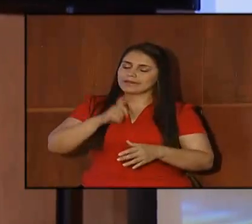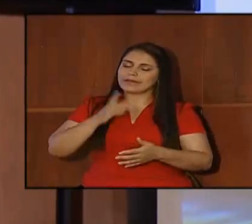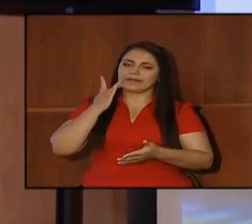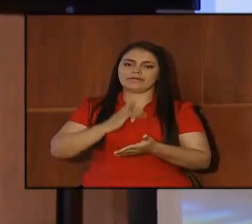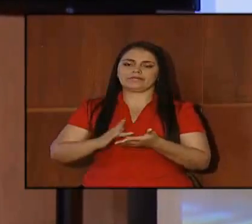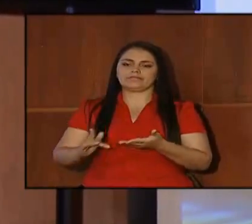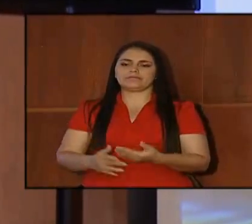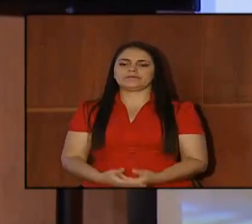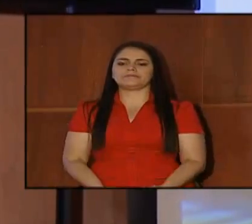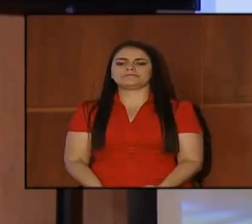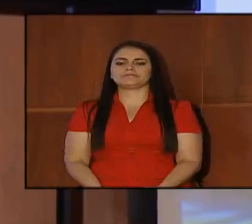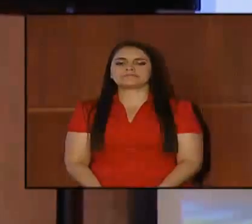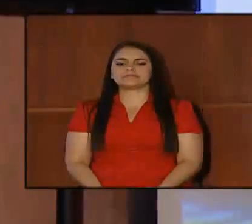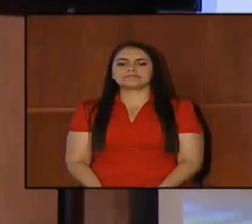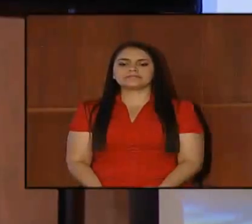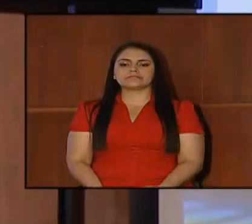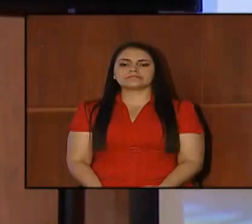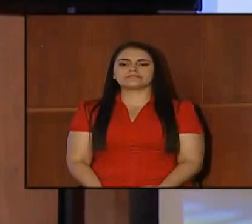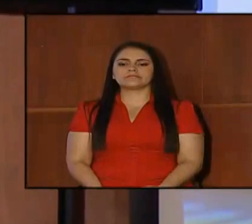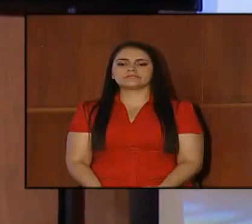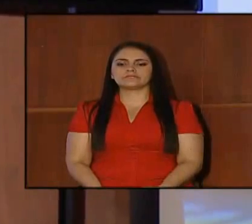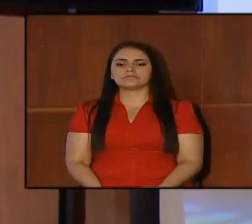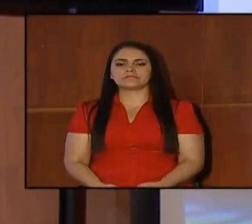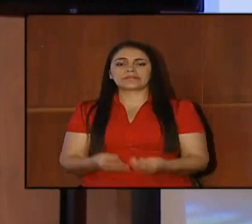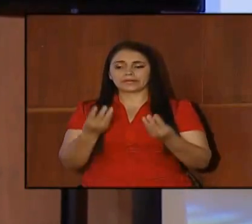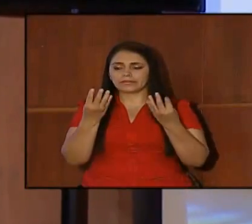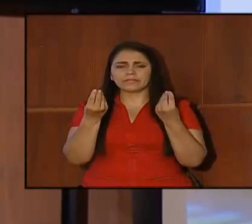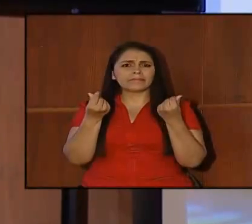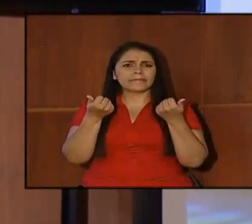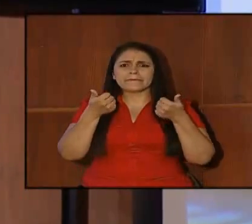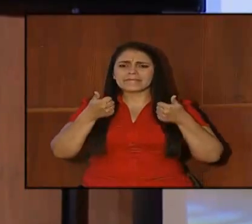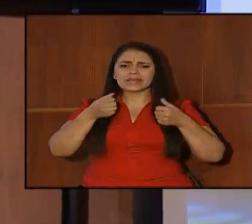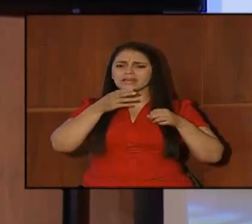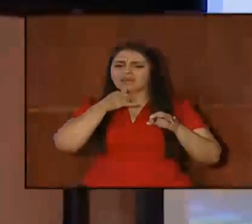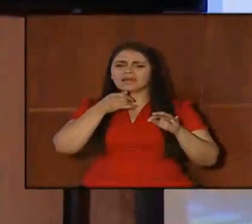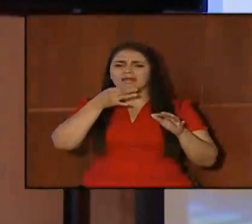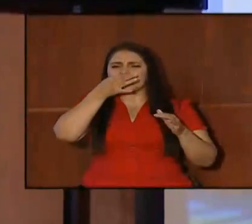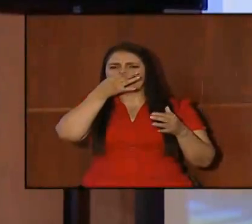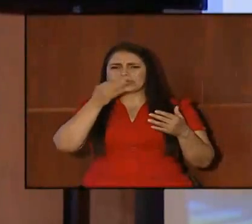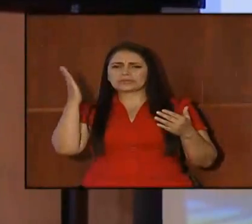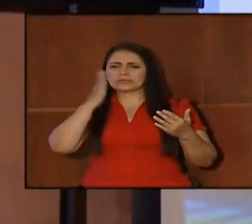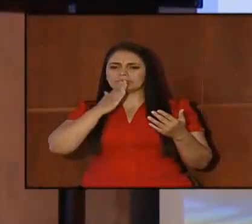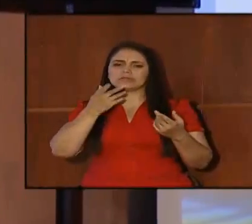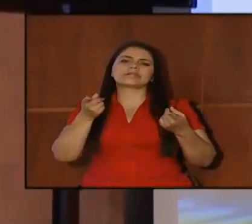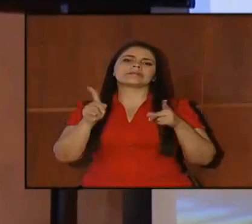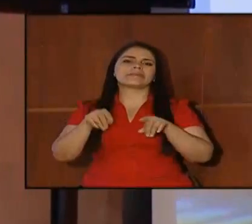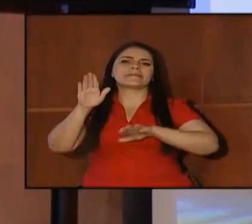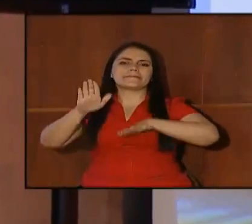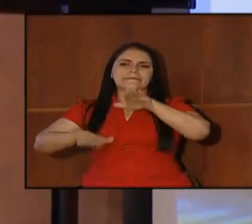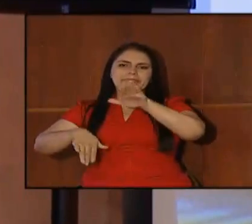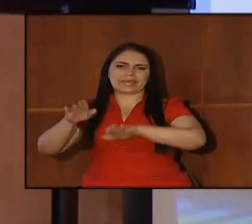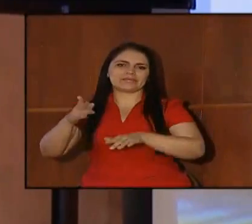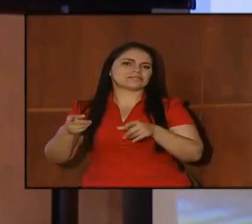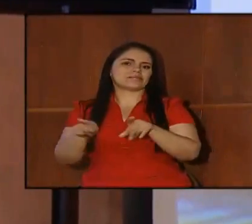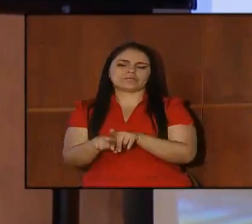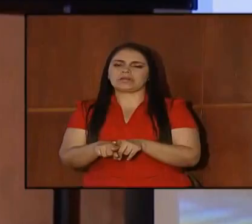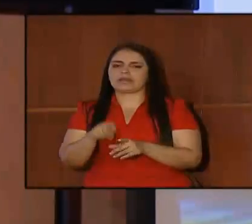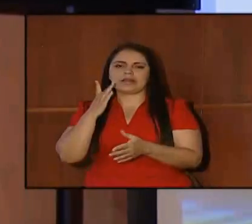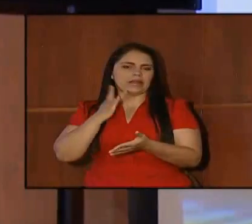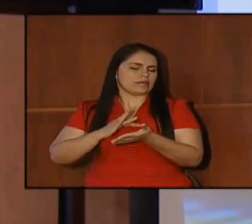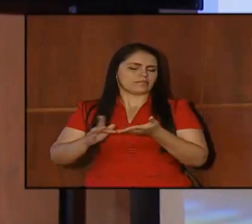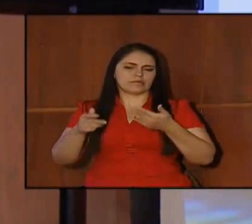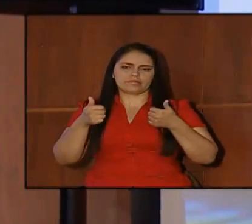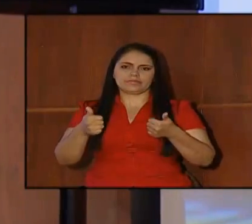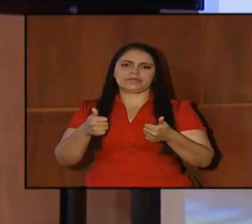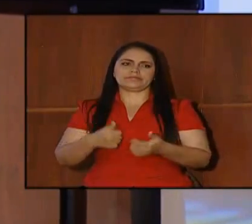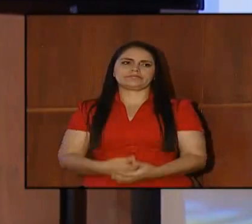Cuando las manos no se lavan bien, va cogiendo mal olor, ¿cierto? Igualmente pues los pies que se lavarían de la misma manera como lavaríamos